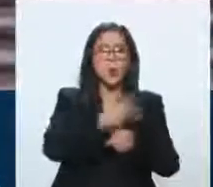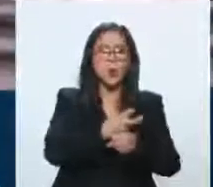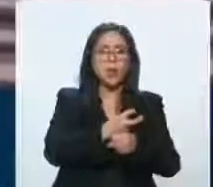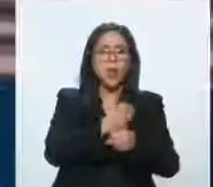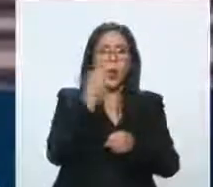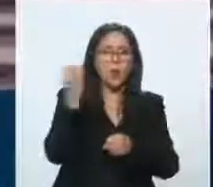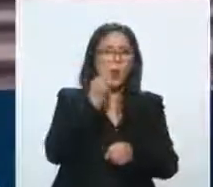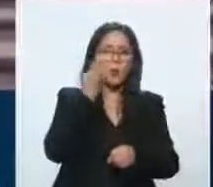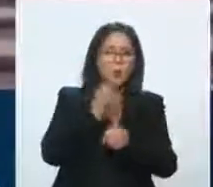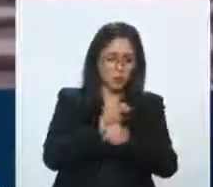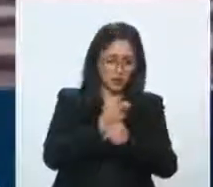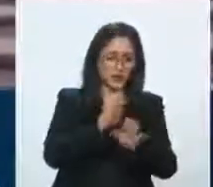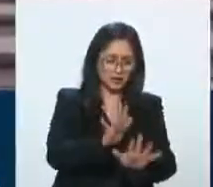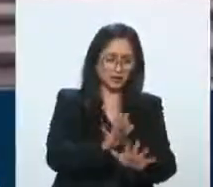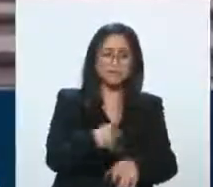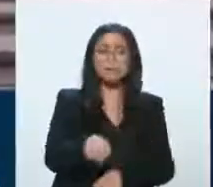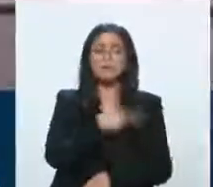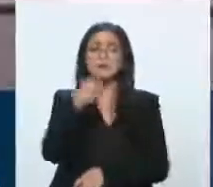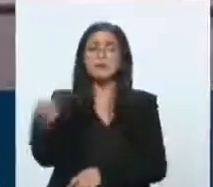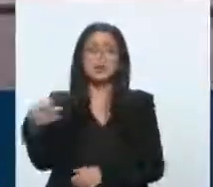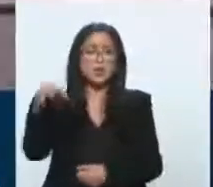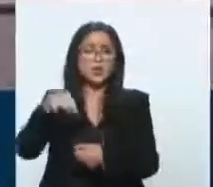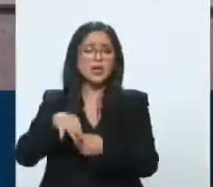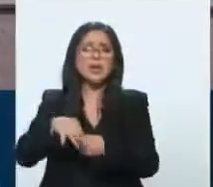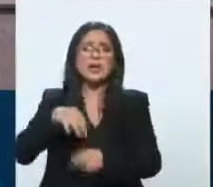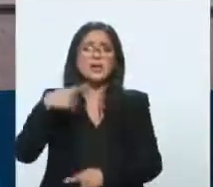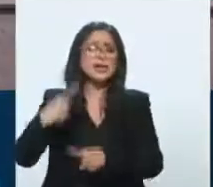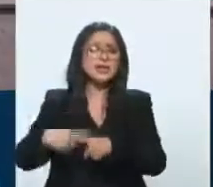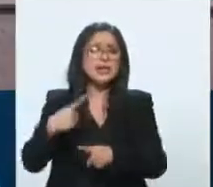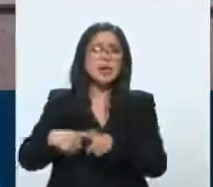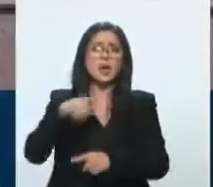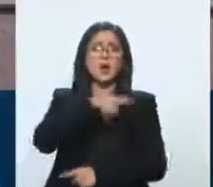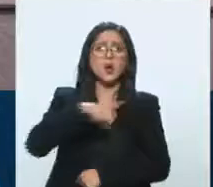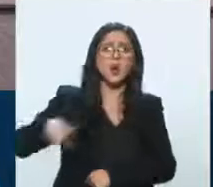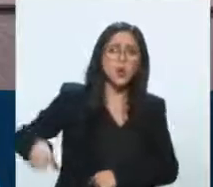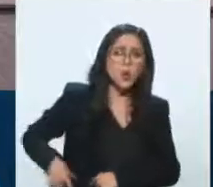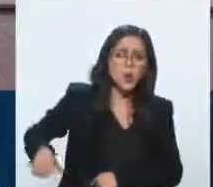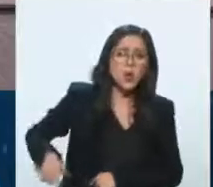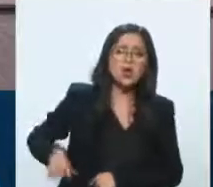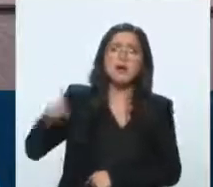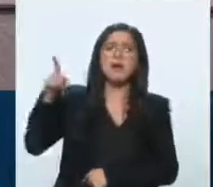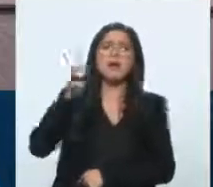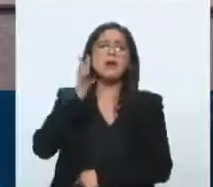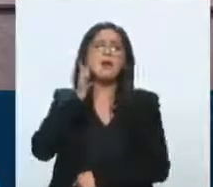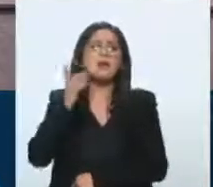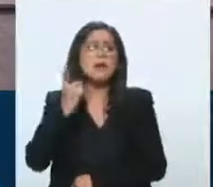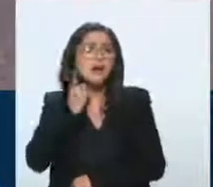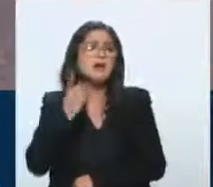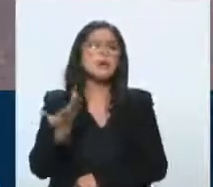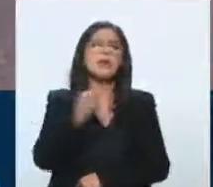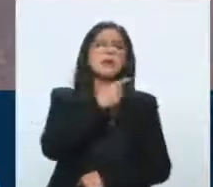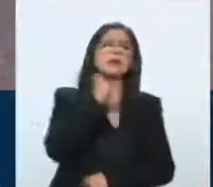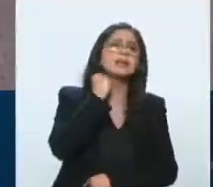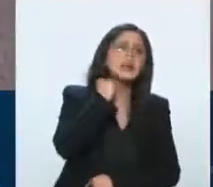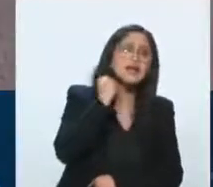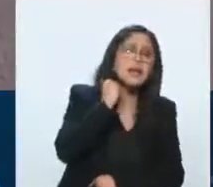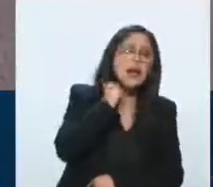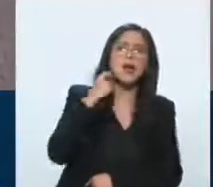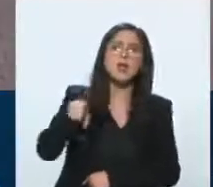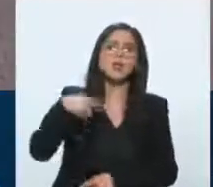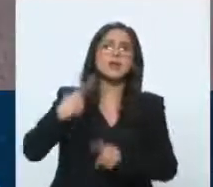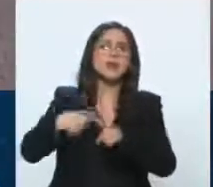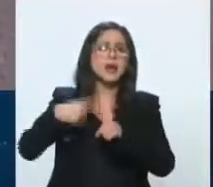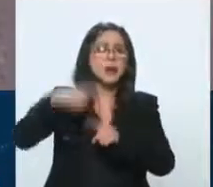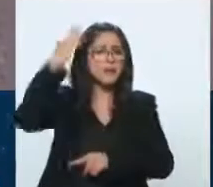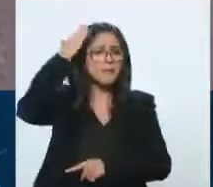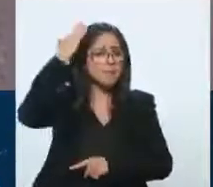En términos ya de elecciones, tiene que ver con gobernabilidad, tener mayorías en el Congreso, en el Senado, un liderazgo que